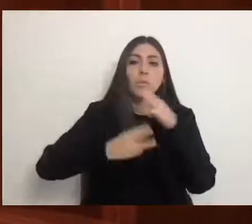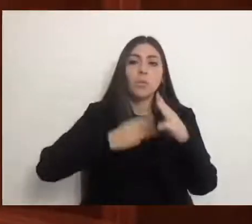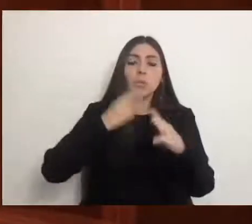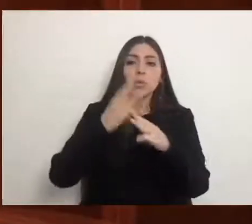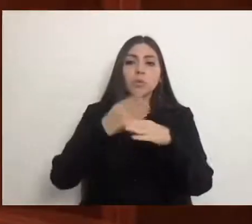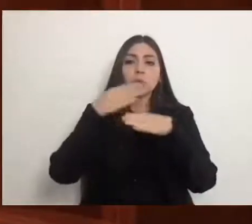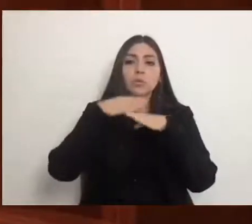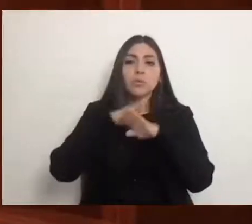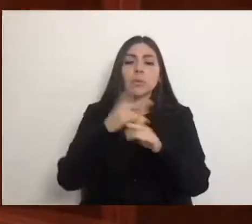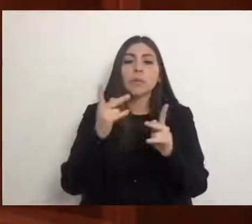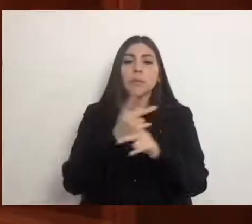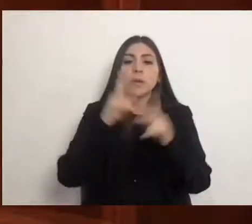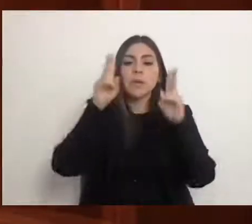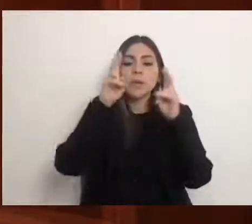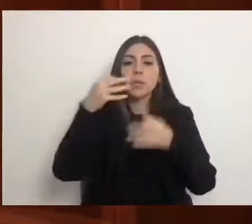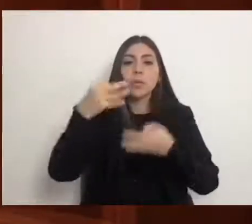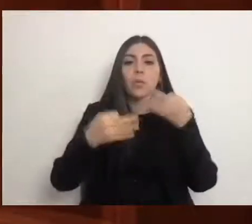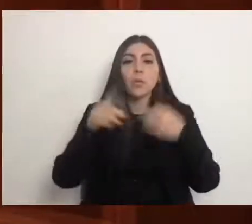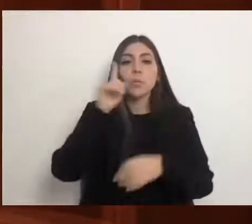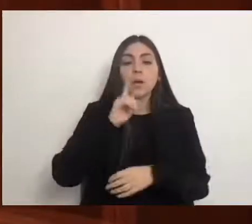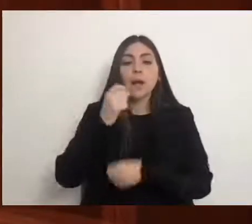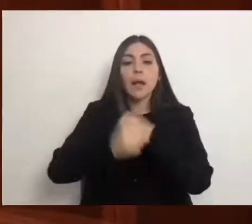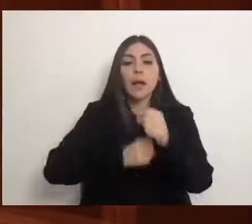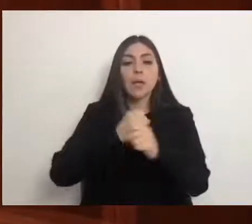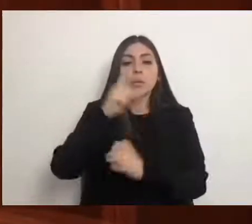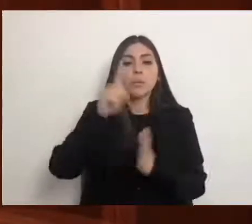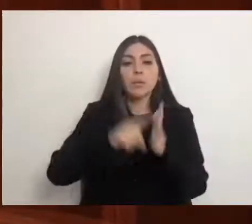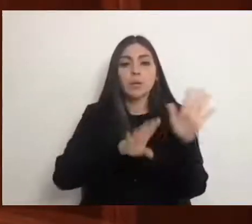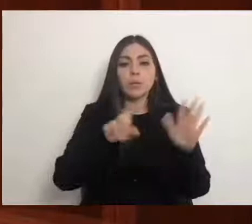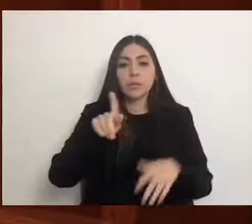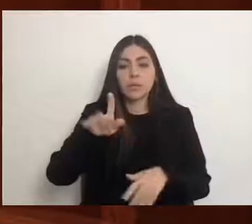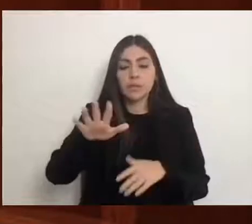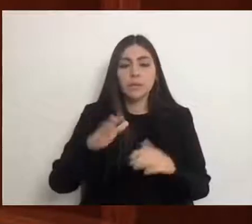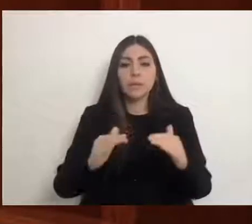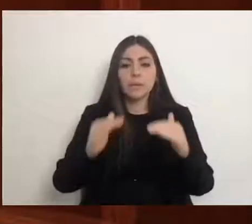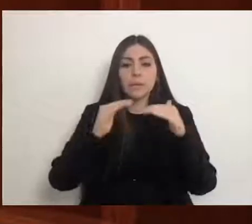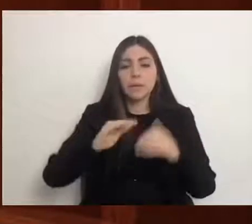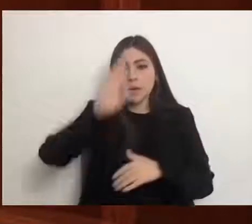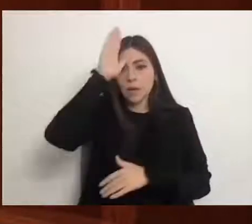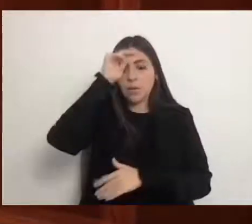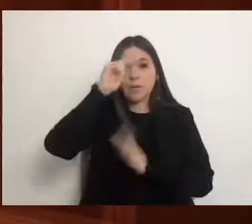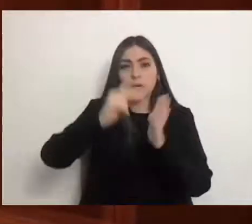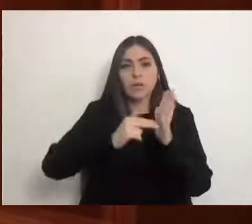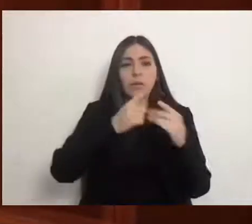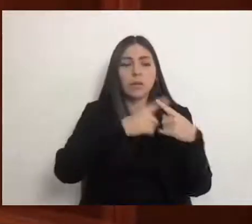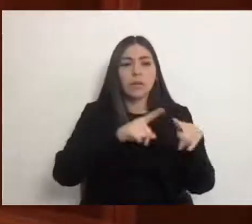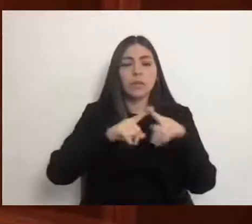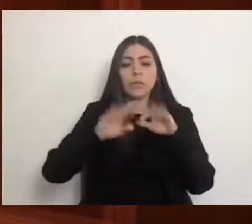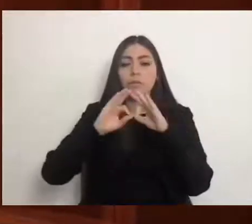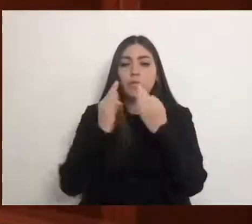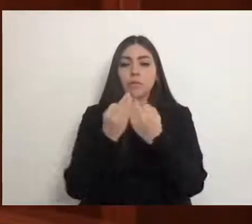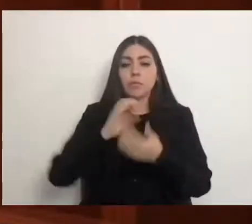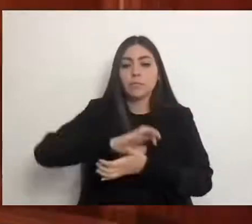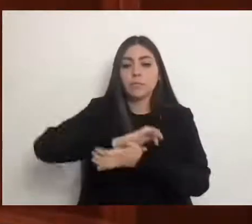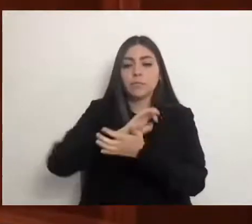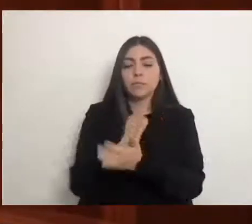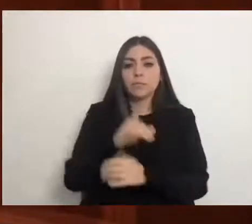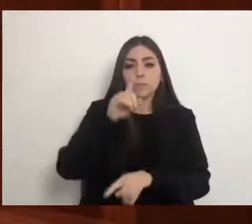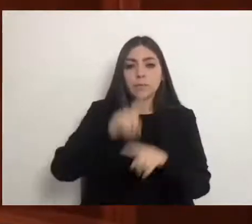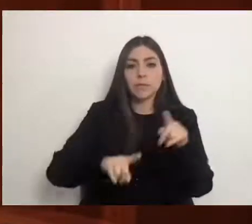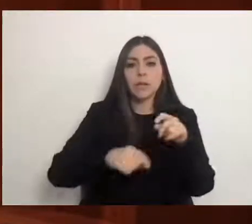Mujer, 1975, Convención sobre la Eliminación de todas las formas de discriminación contra la mujer,